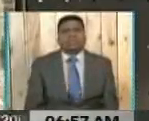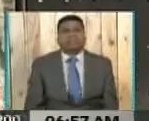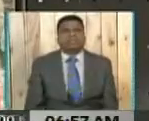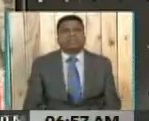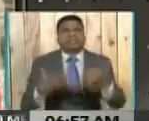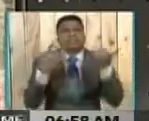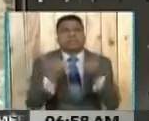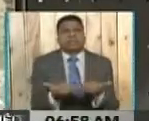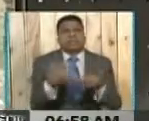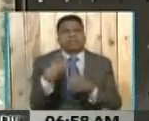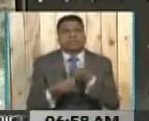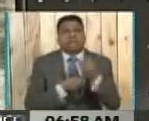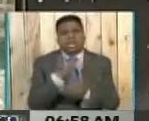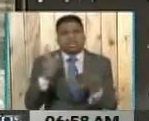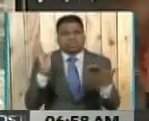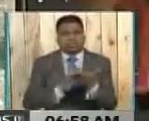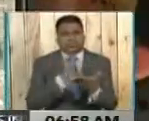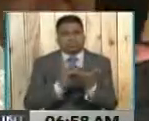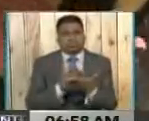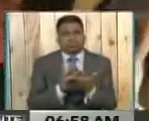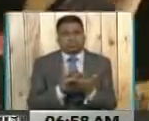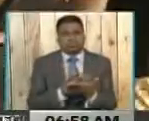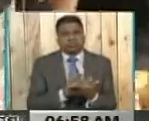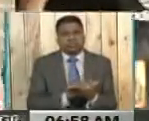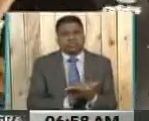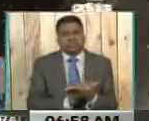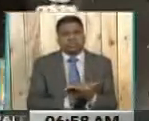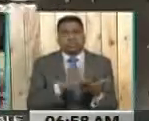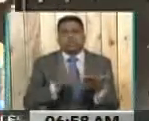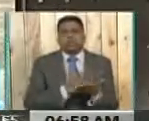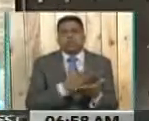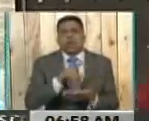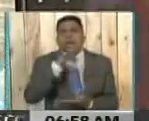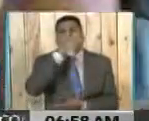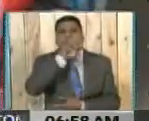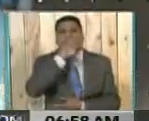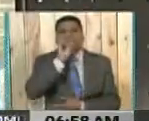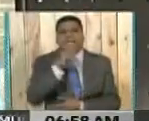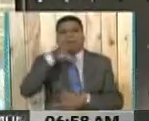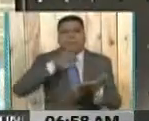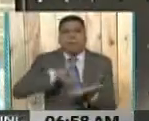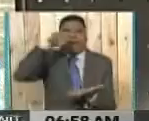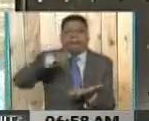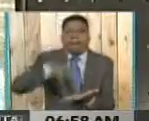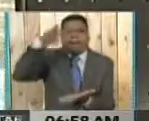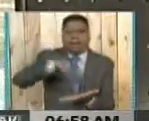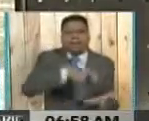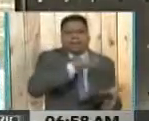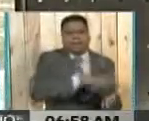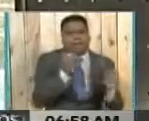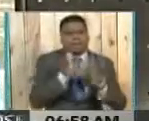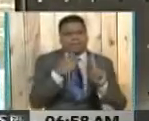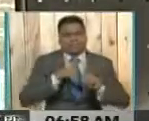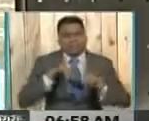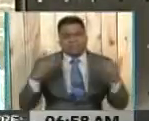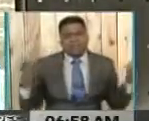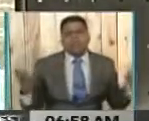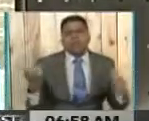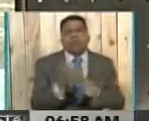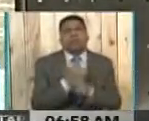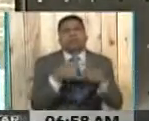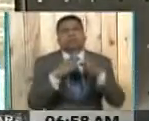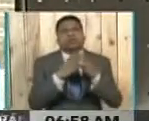que la Fundación Editorial El Perro y la Rana edite las memorias de este primer encuentro con las voces de los